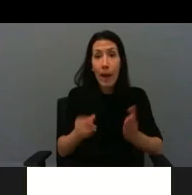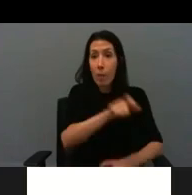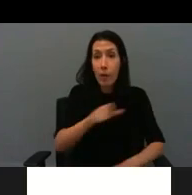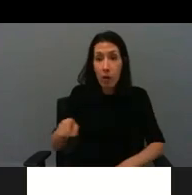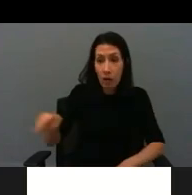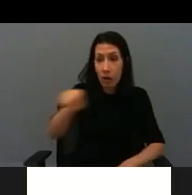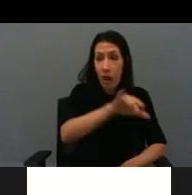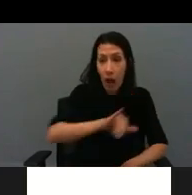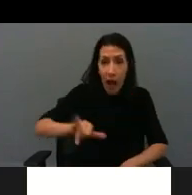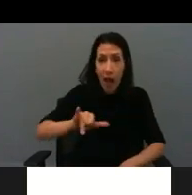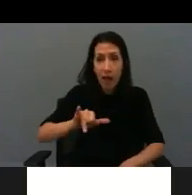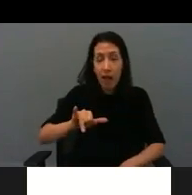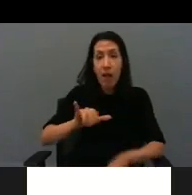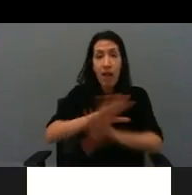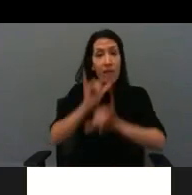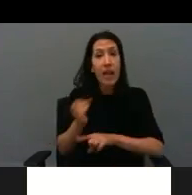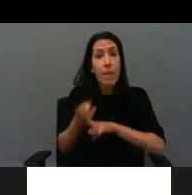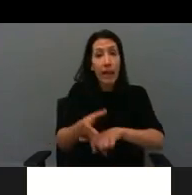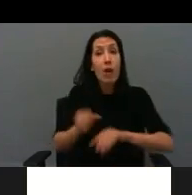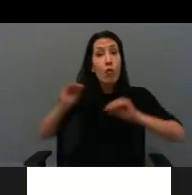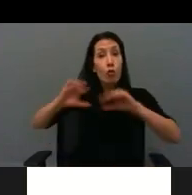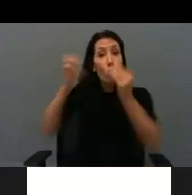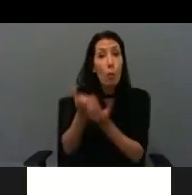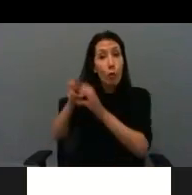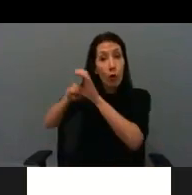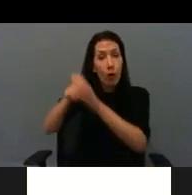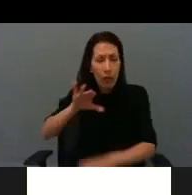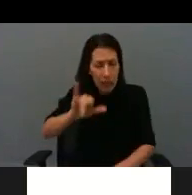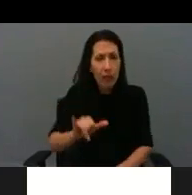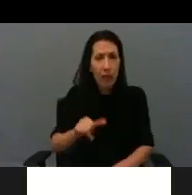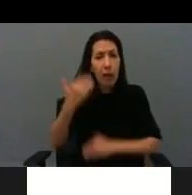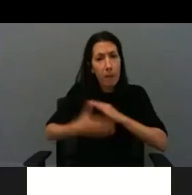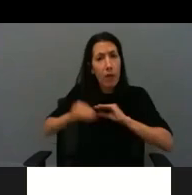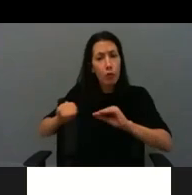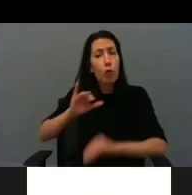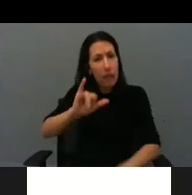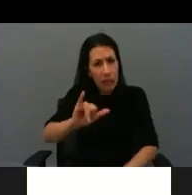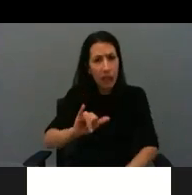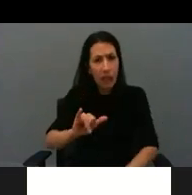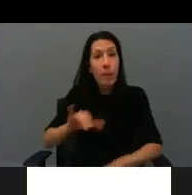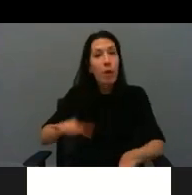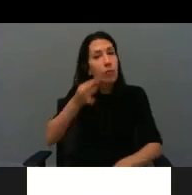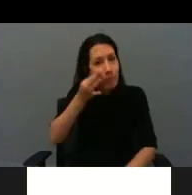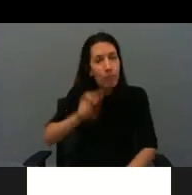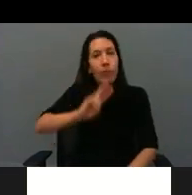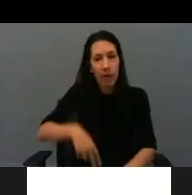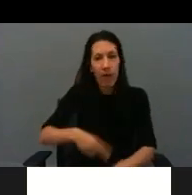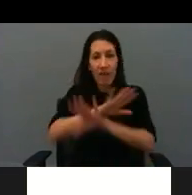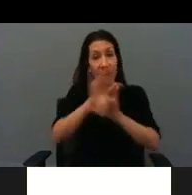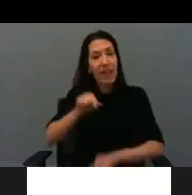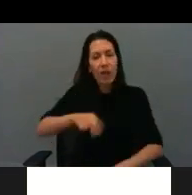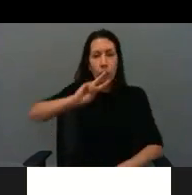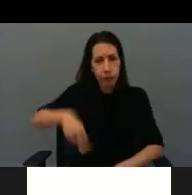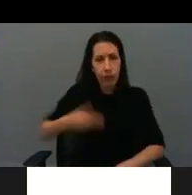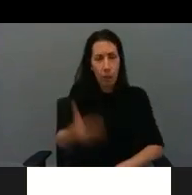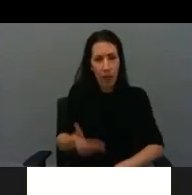Entonces, en su mundo, sí, con sus limitaciones también, pero es feliz y eso es lo que se gusta. Y yo